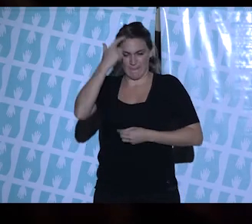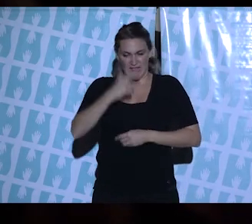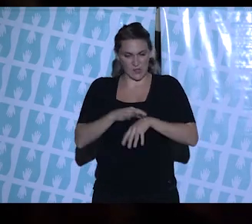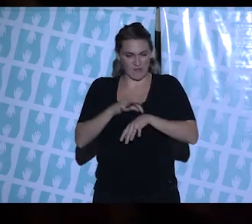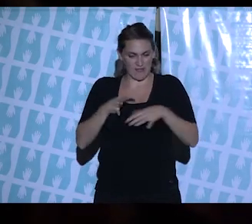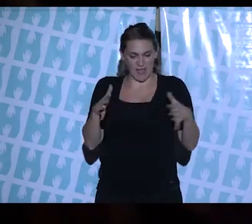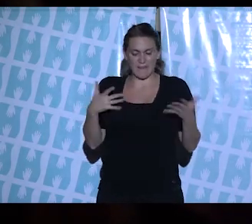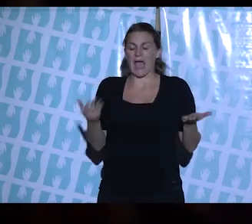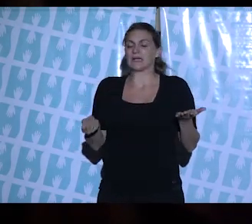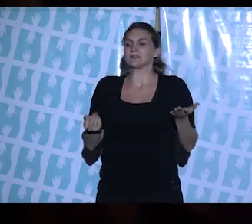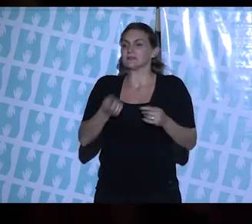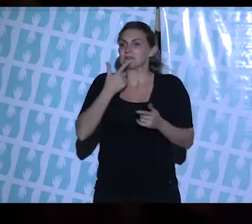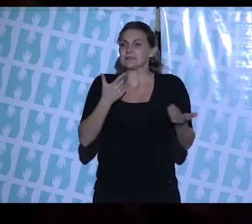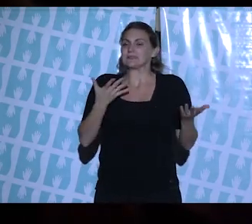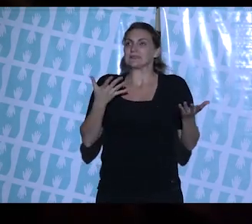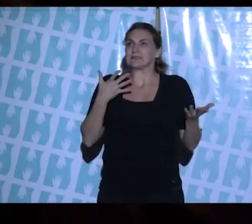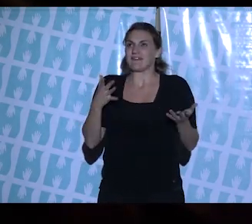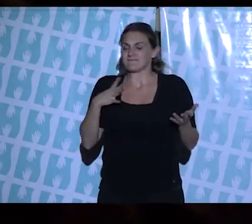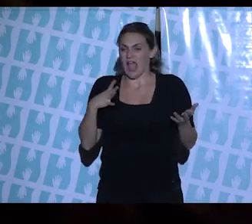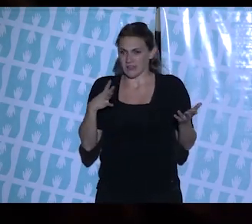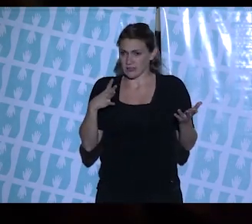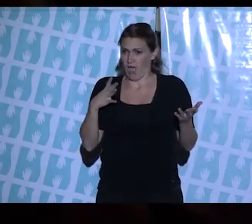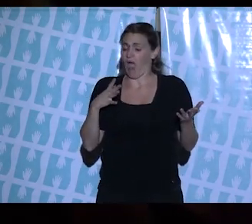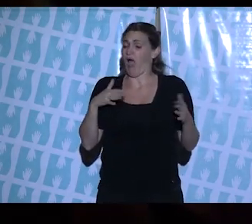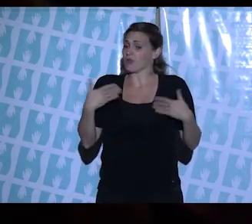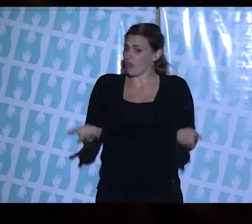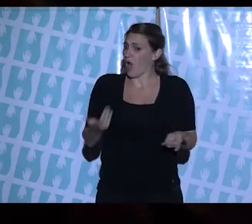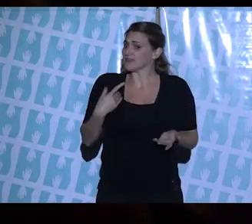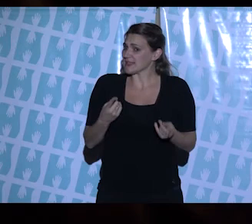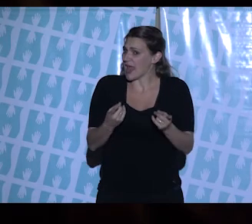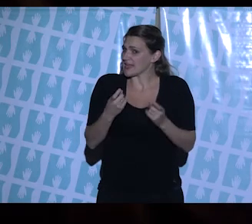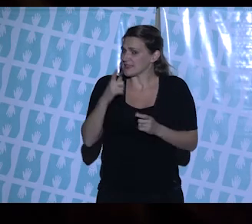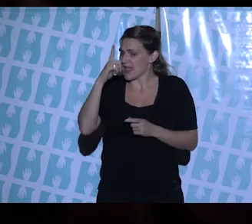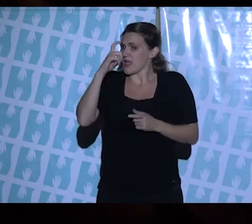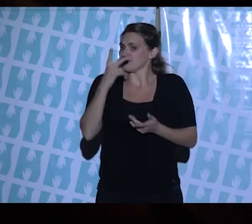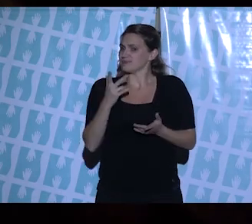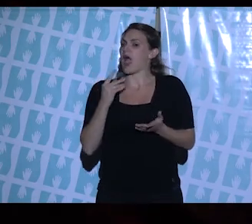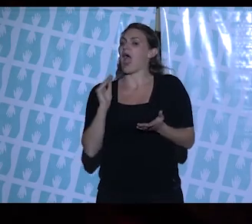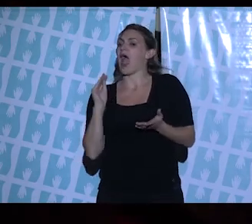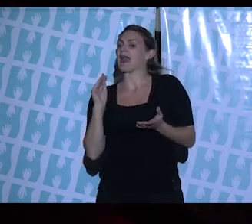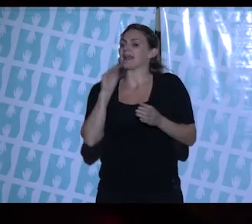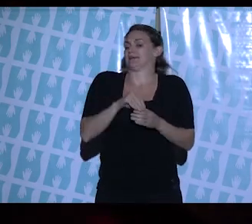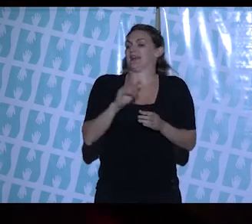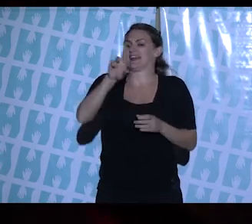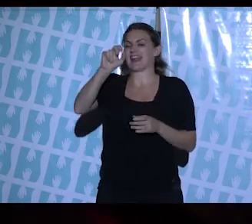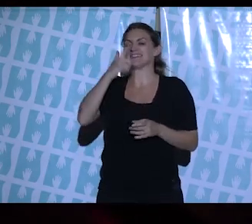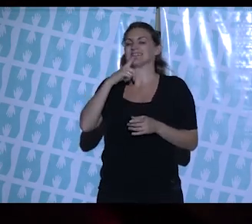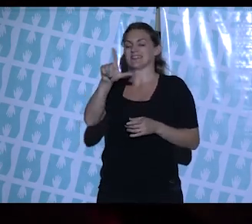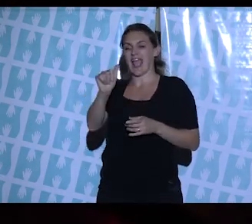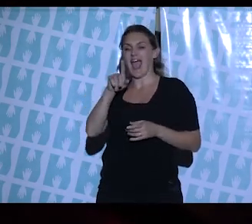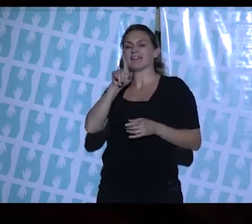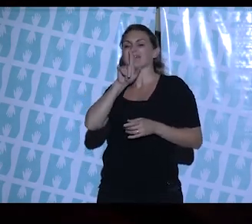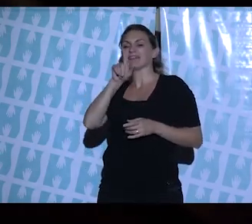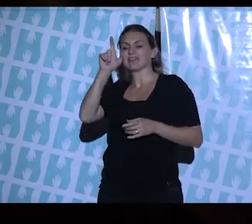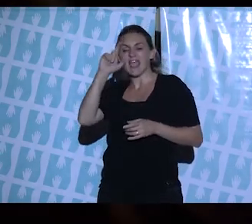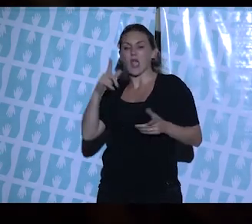Entonces, el hacer un puff con esta levodopa inhalatoria le permite lo que se llama un rescate del